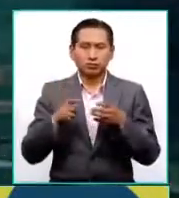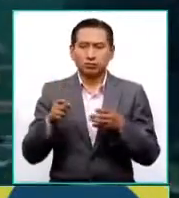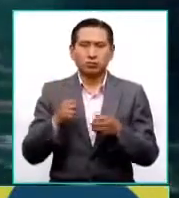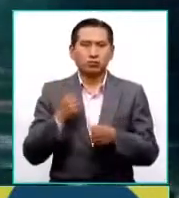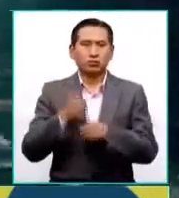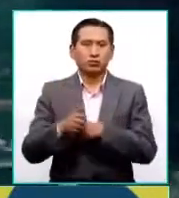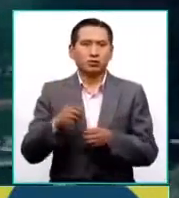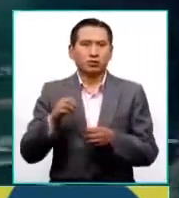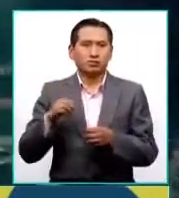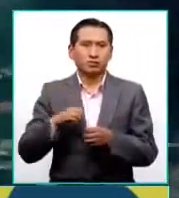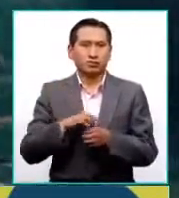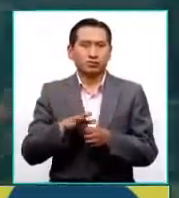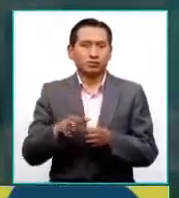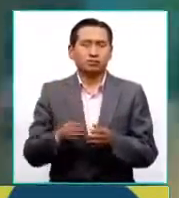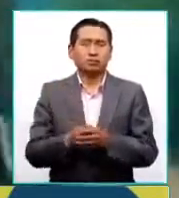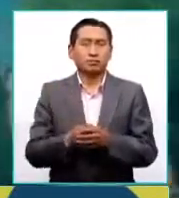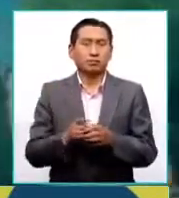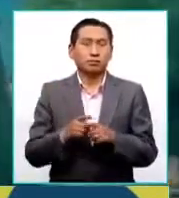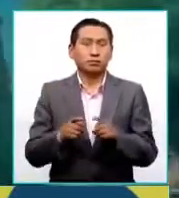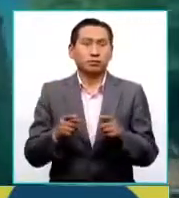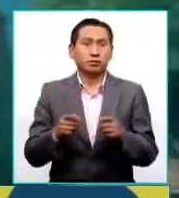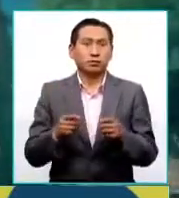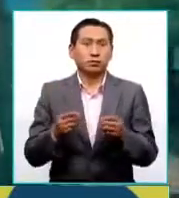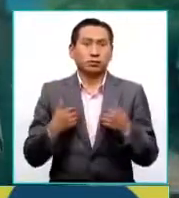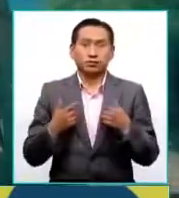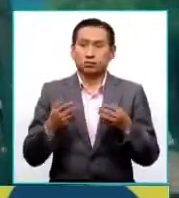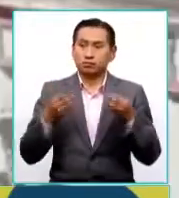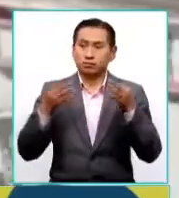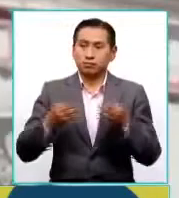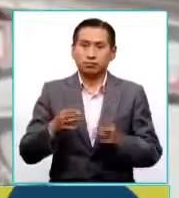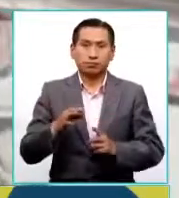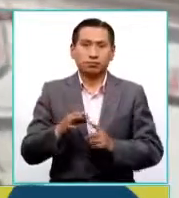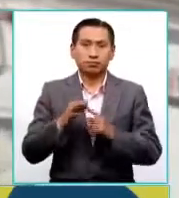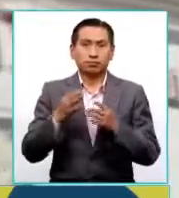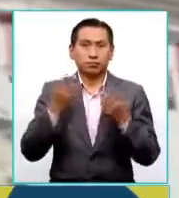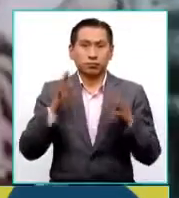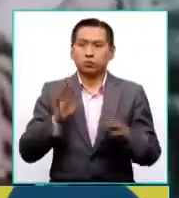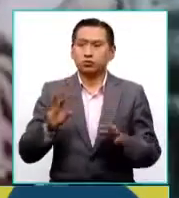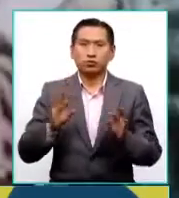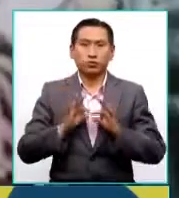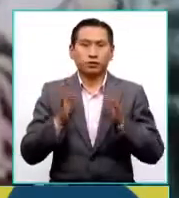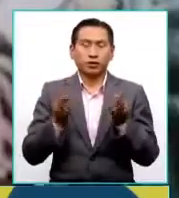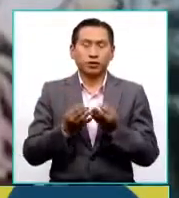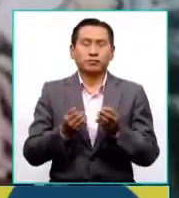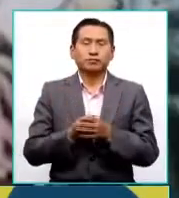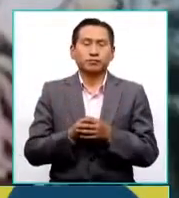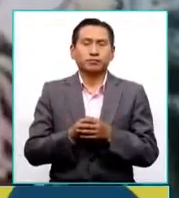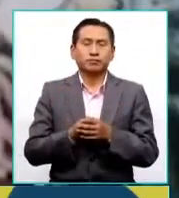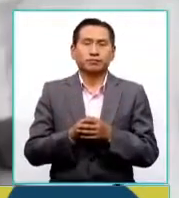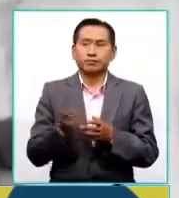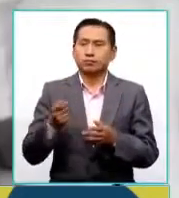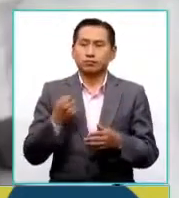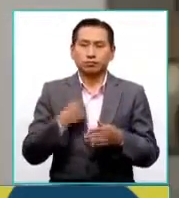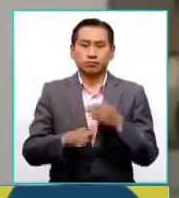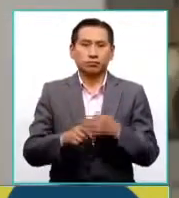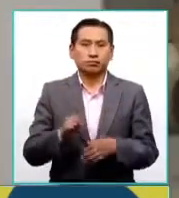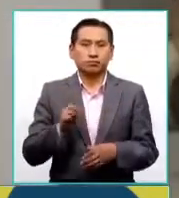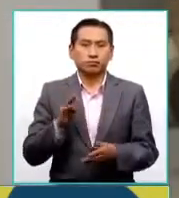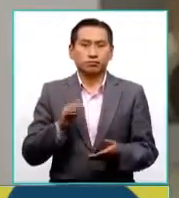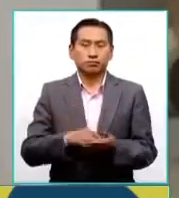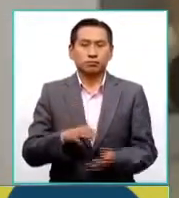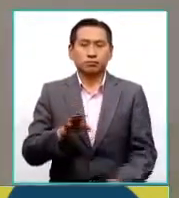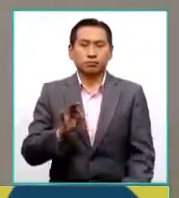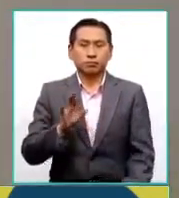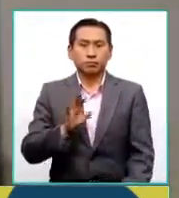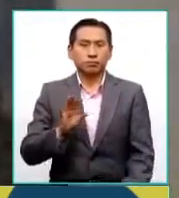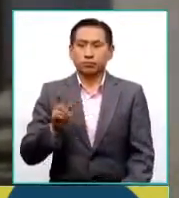COVID-19. Sin embargo, todavía no se ha encontrado una confirmación específica de la familia. Él nació en 1955 en el municipio